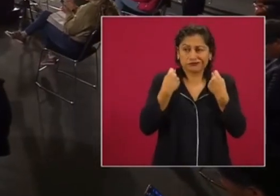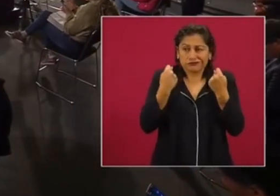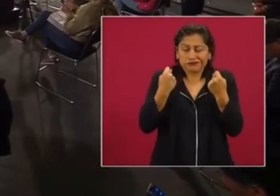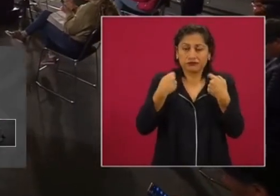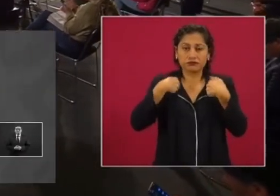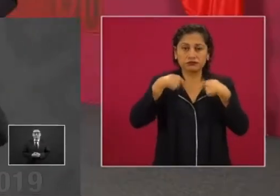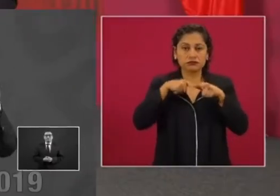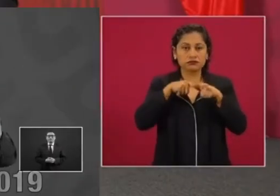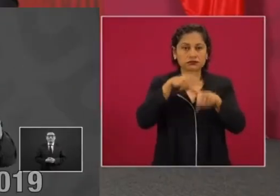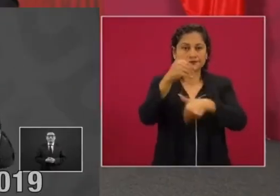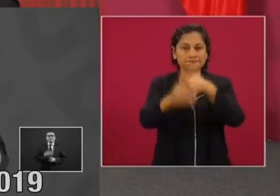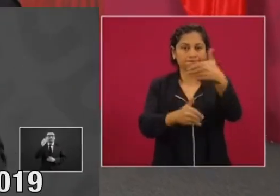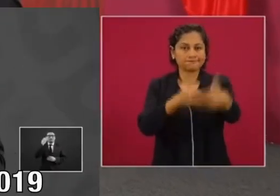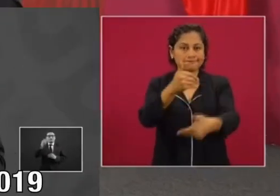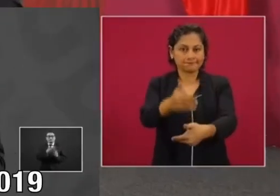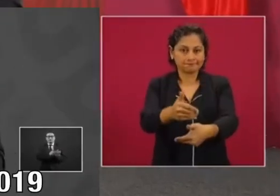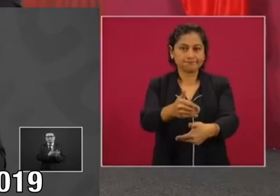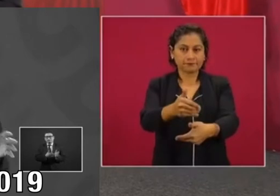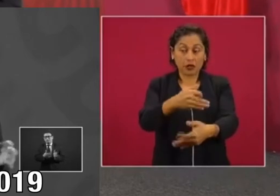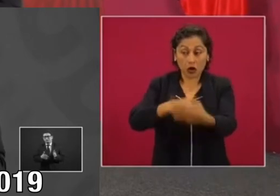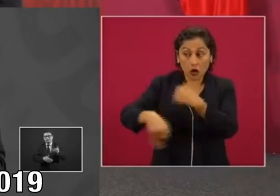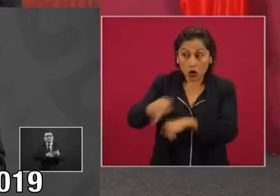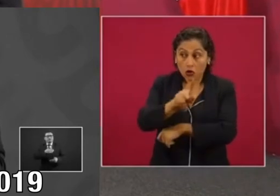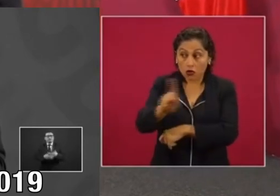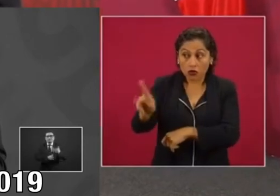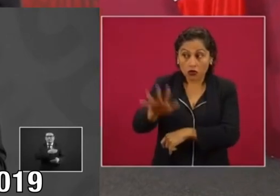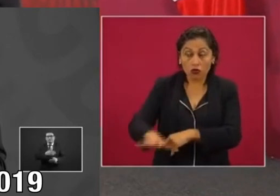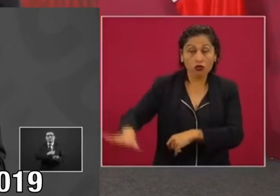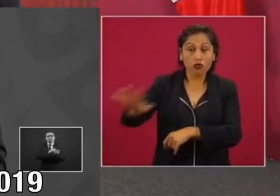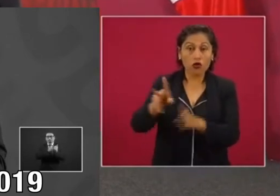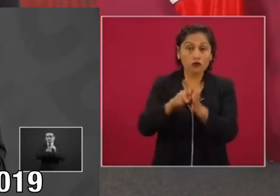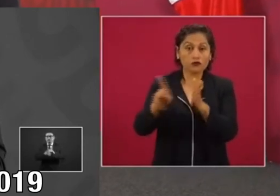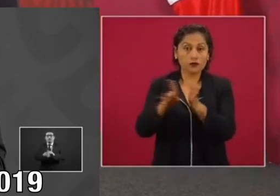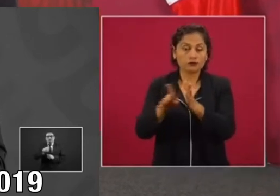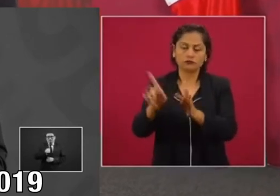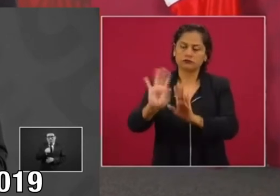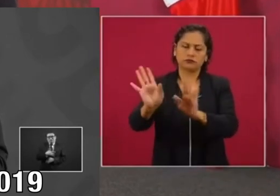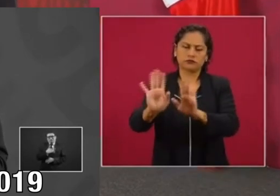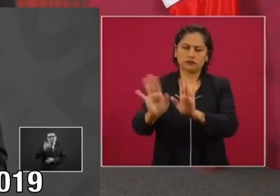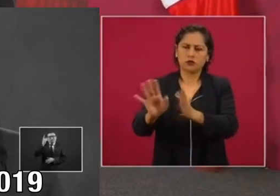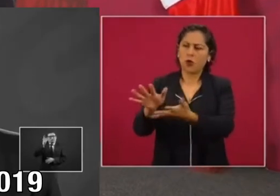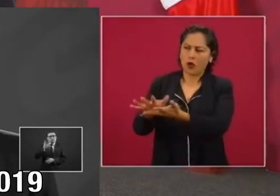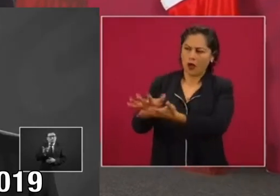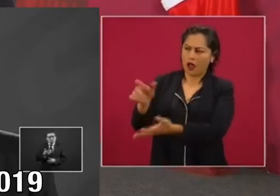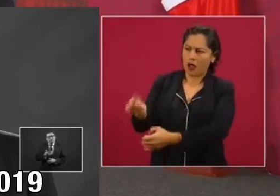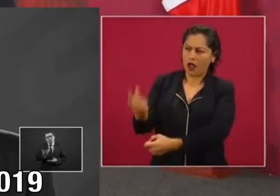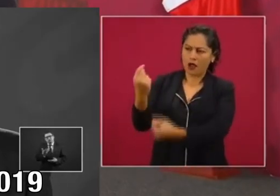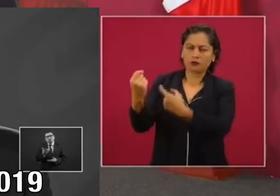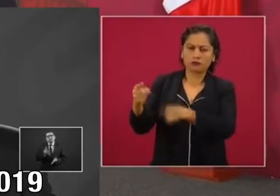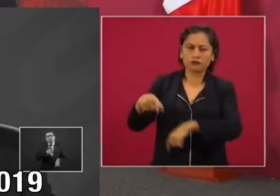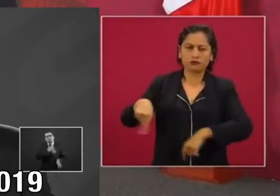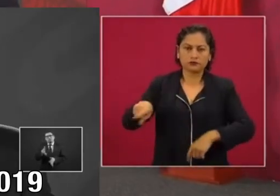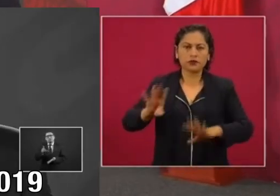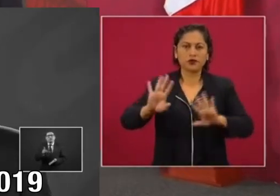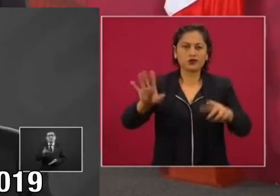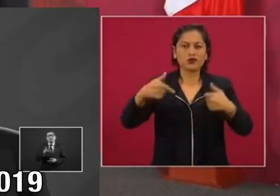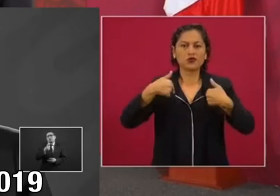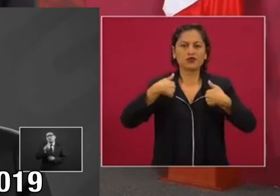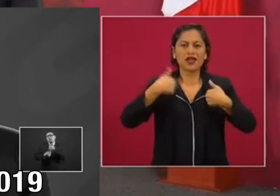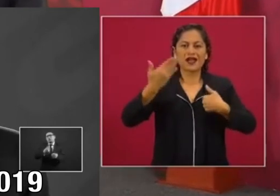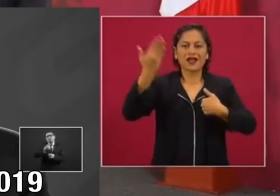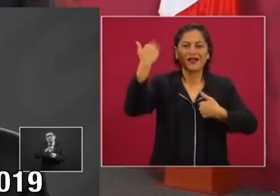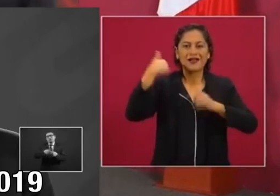mayoría. Es un proceso de transición. Yo espero que en cuando mucho un año